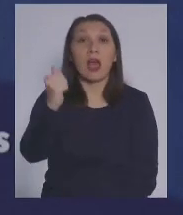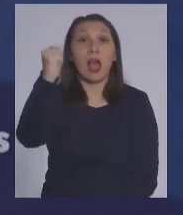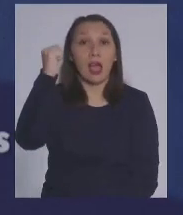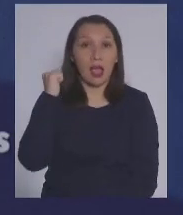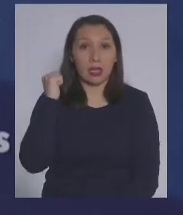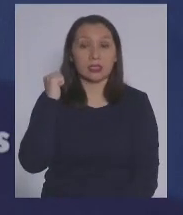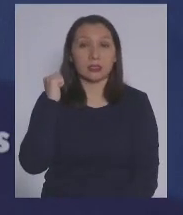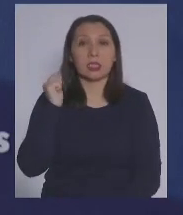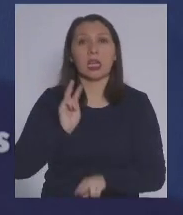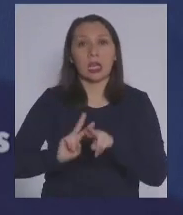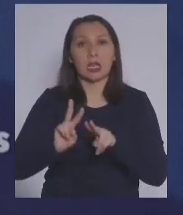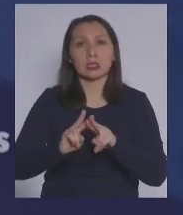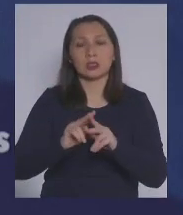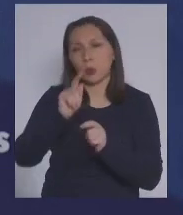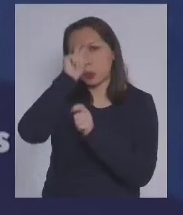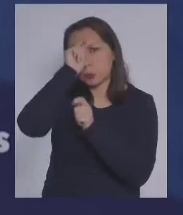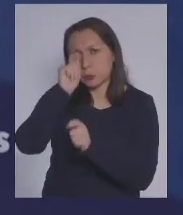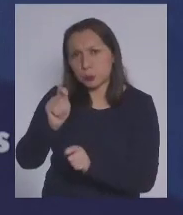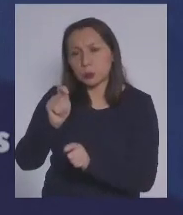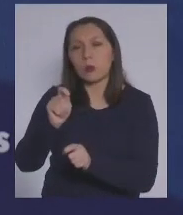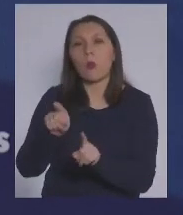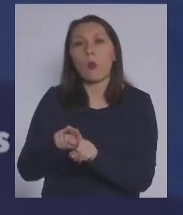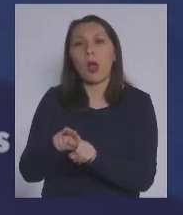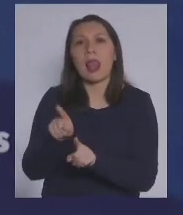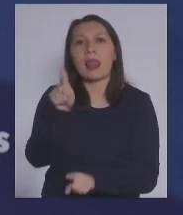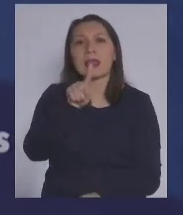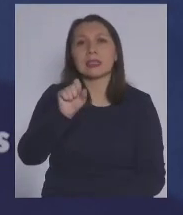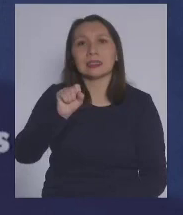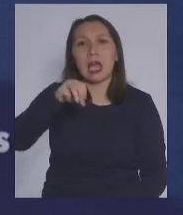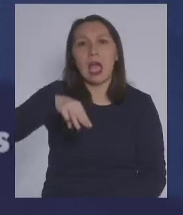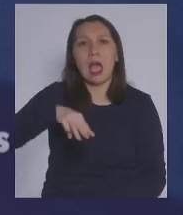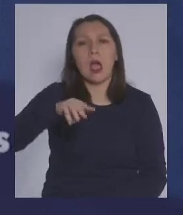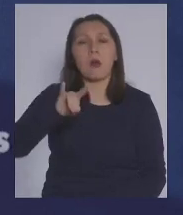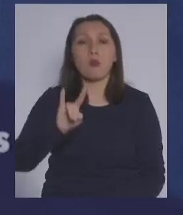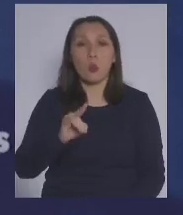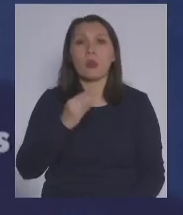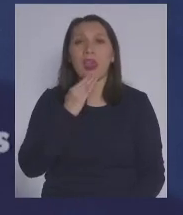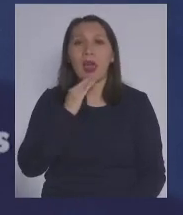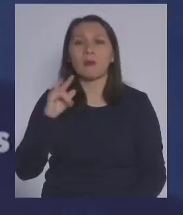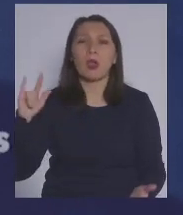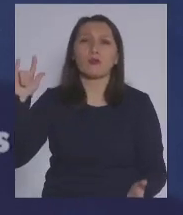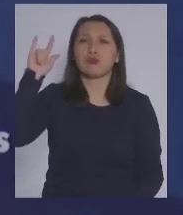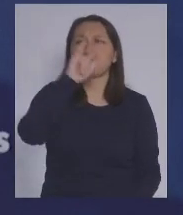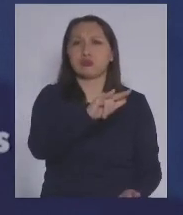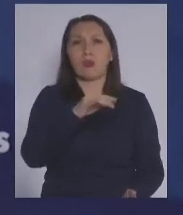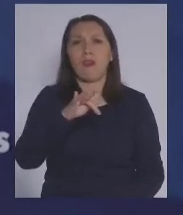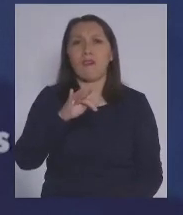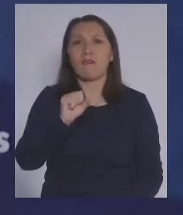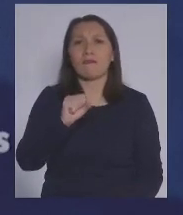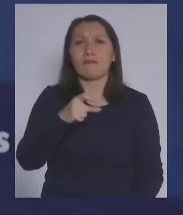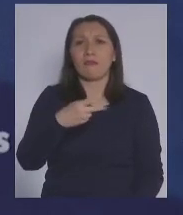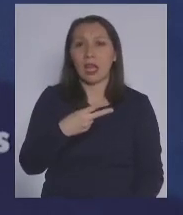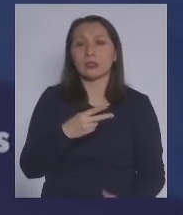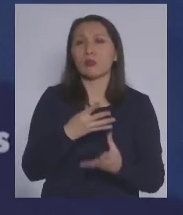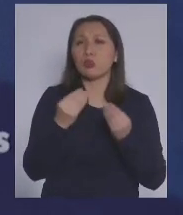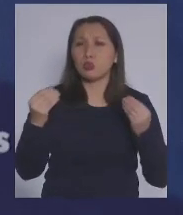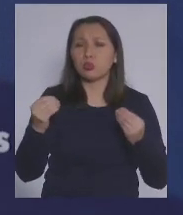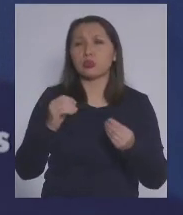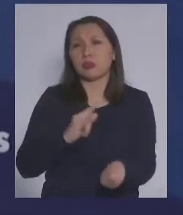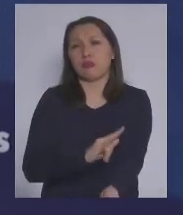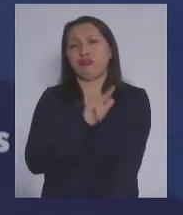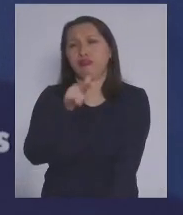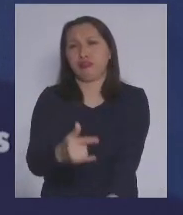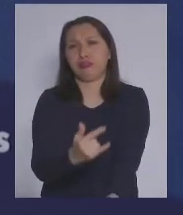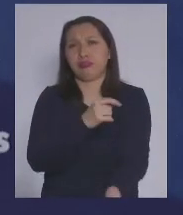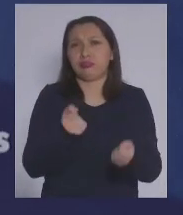hicimos un reconocimiento al samu y a la fuerza aérea de chile por la cantidad de traslados que han realizado a lo largo del